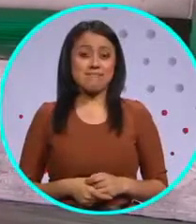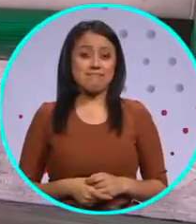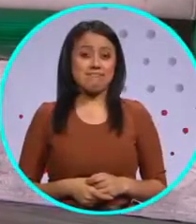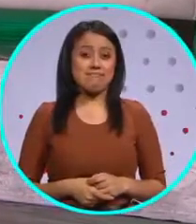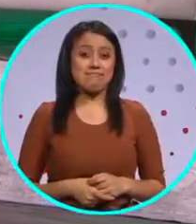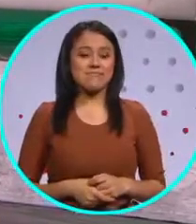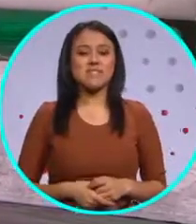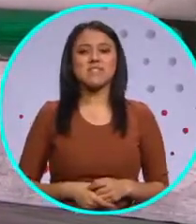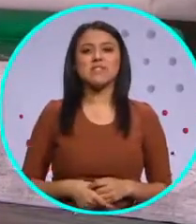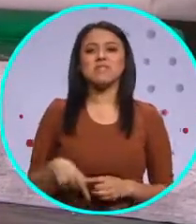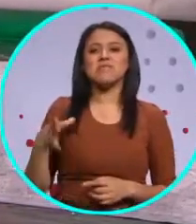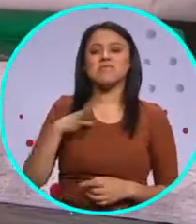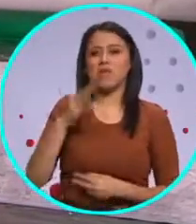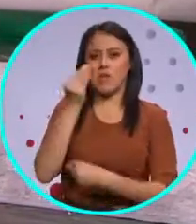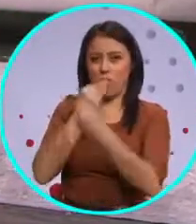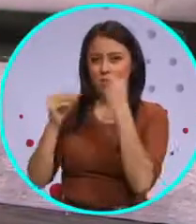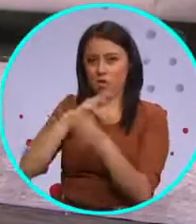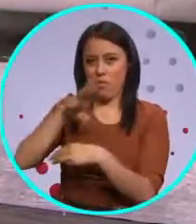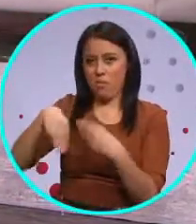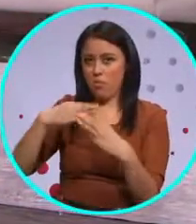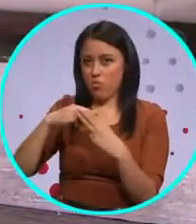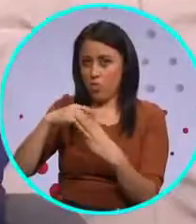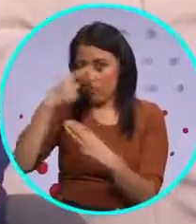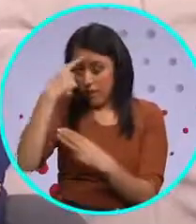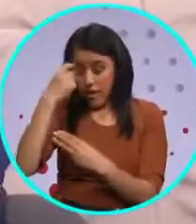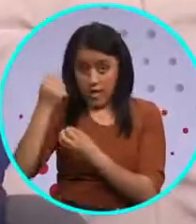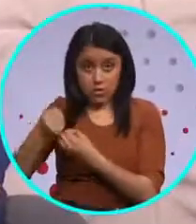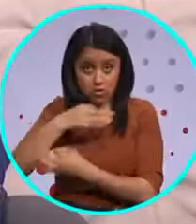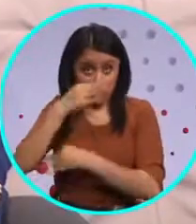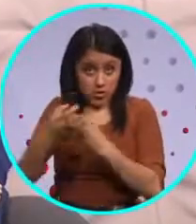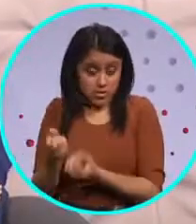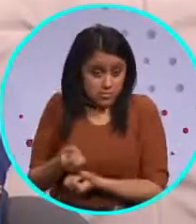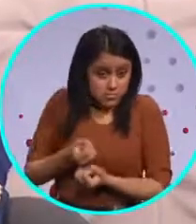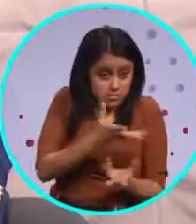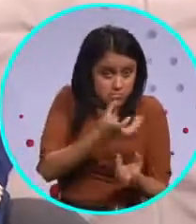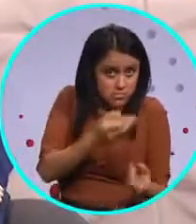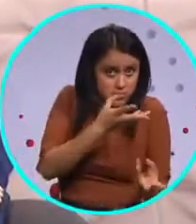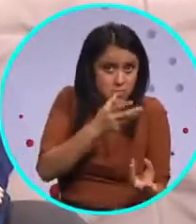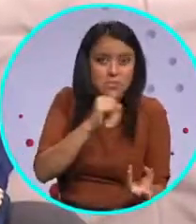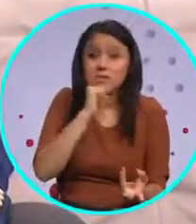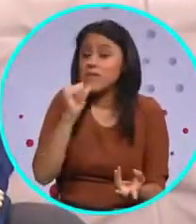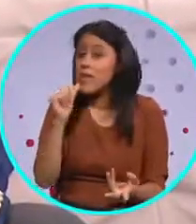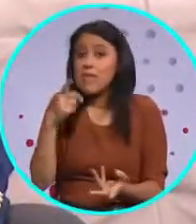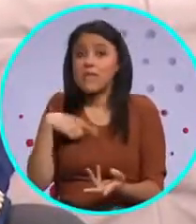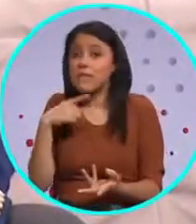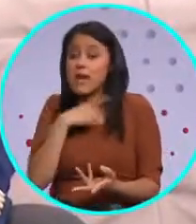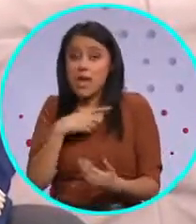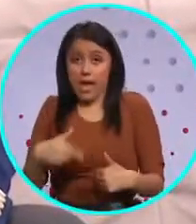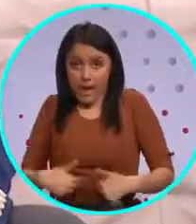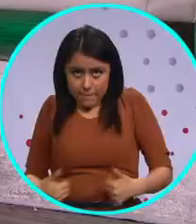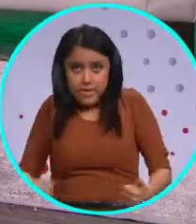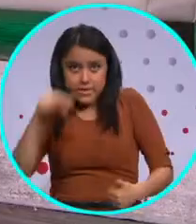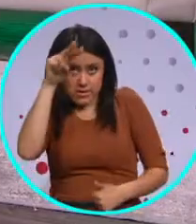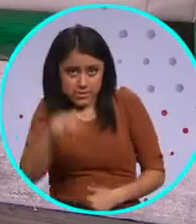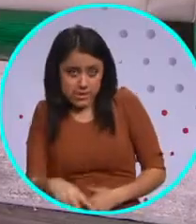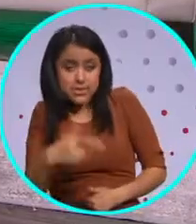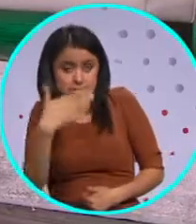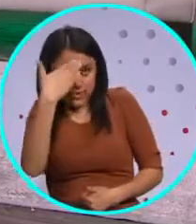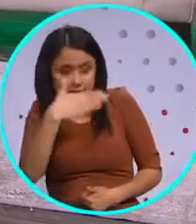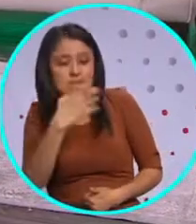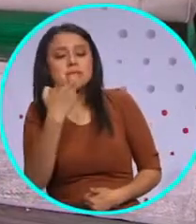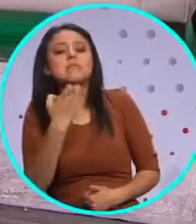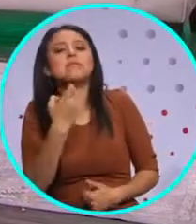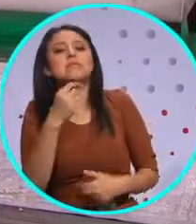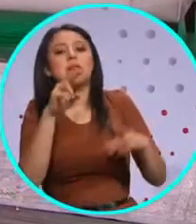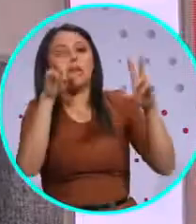el alimento que se genere el planeta alcanza para alimentar a todo el planeta nadie debería tener al primer mundo sabías eso tantas son muchos